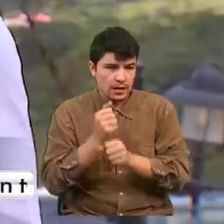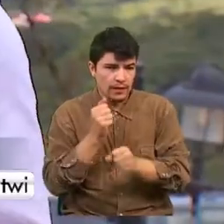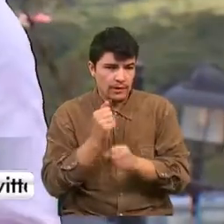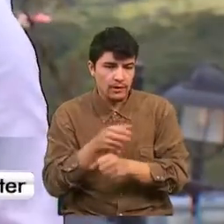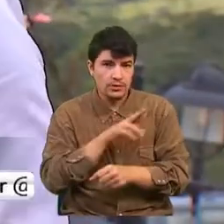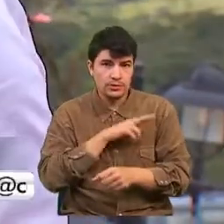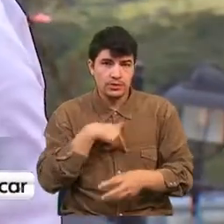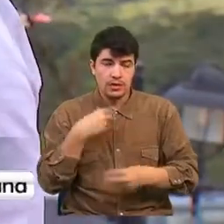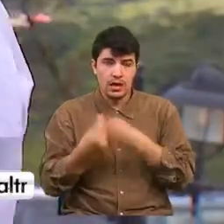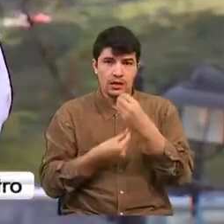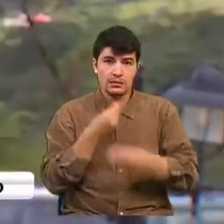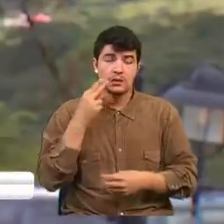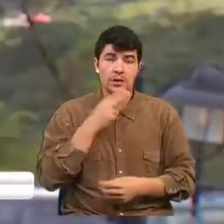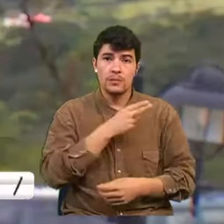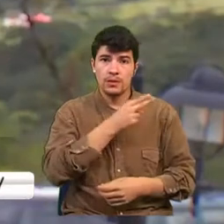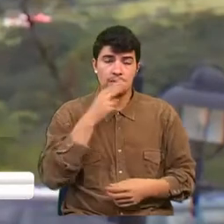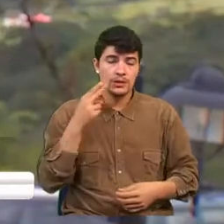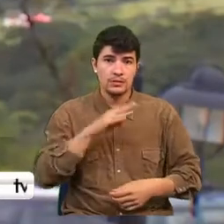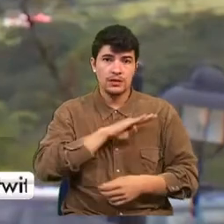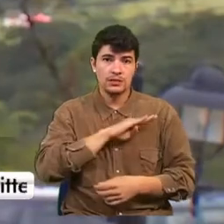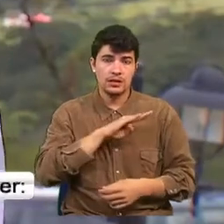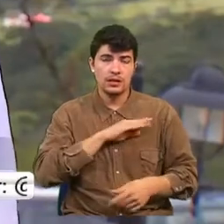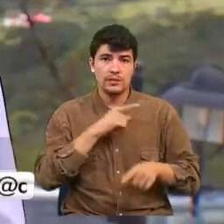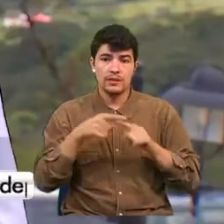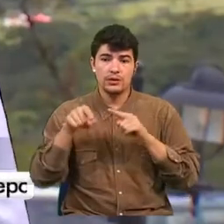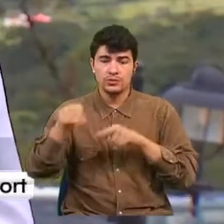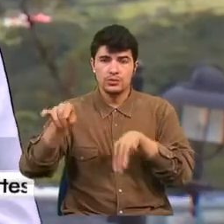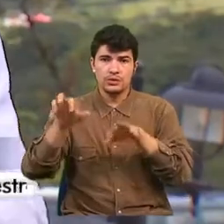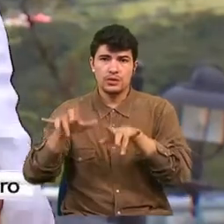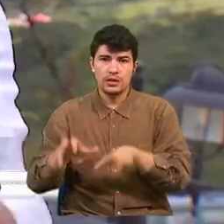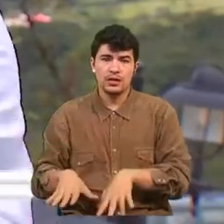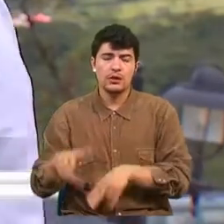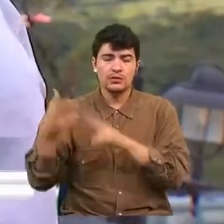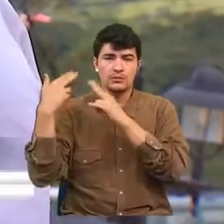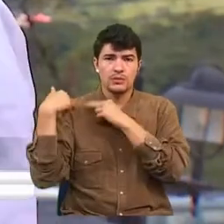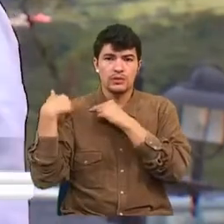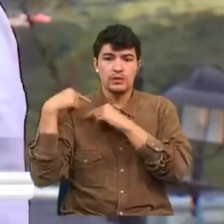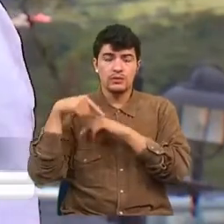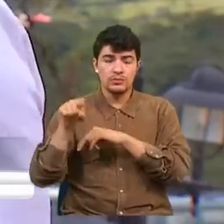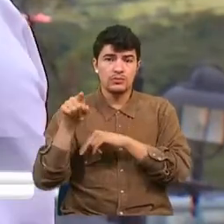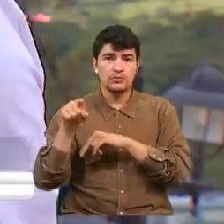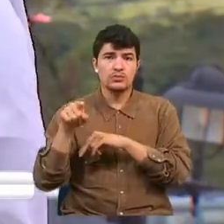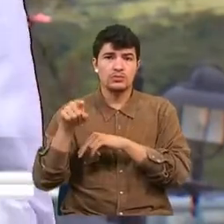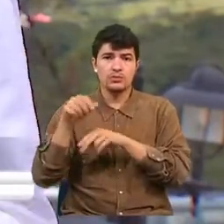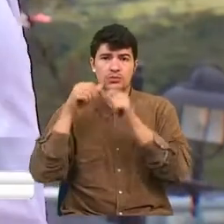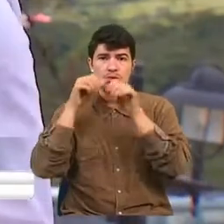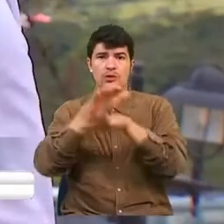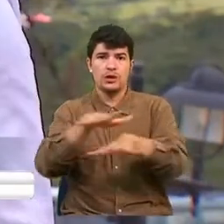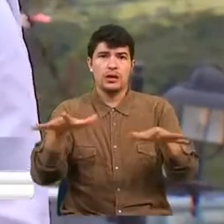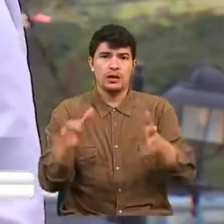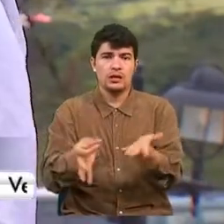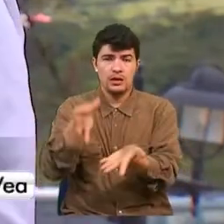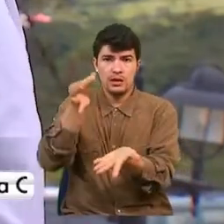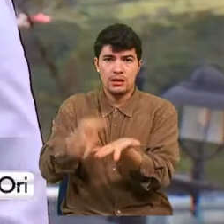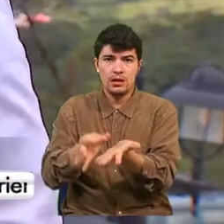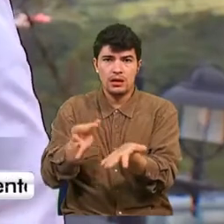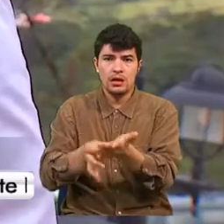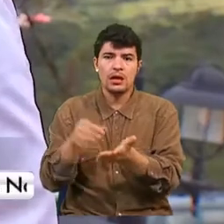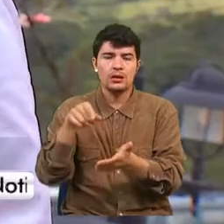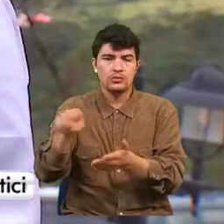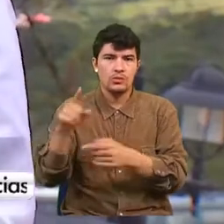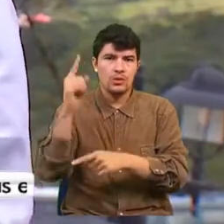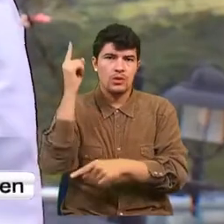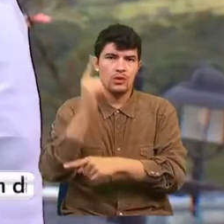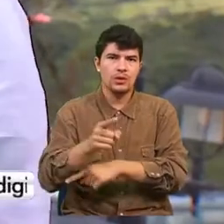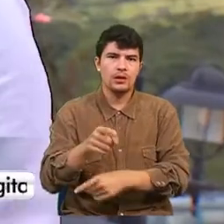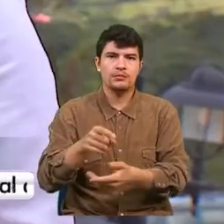un compromiso con los alcaldes, pero es el secretario directamente el encargado de la verificación, de la socialización y del cumplimiento, ya que él es el